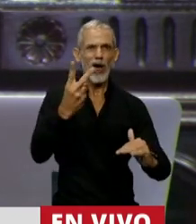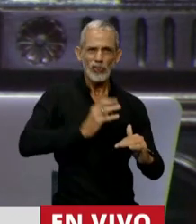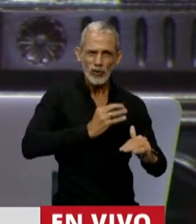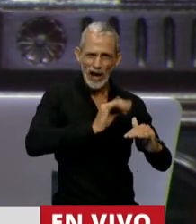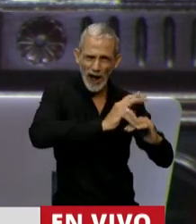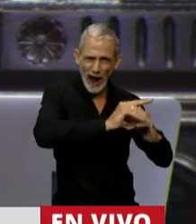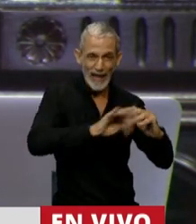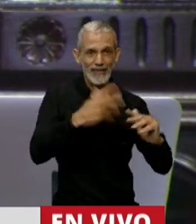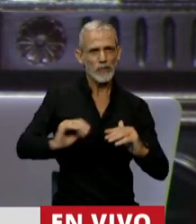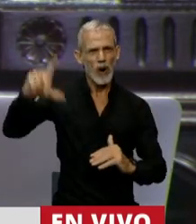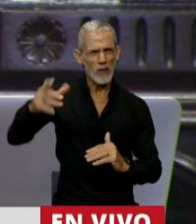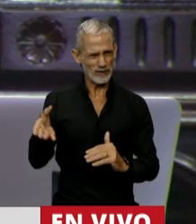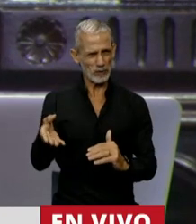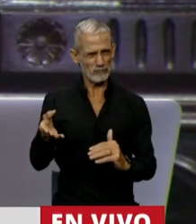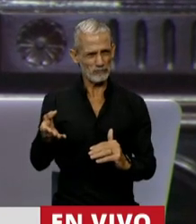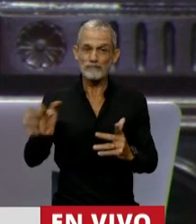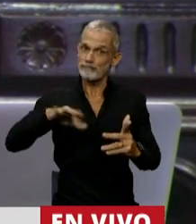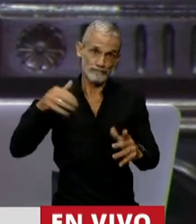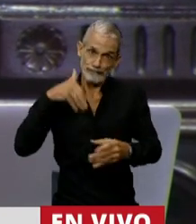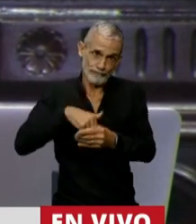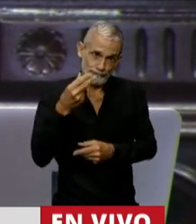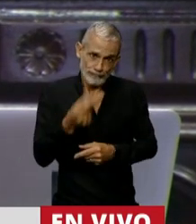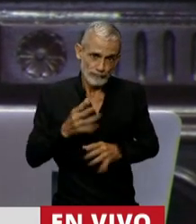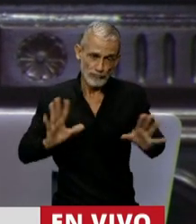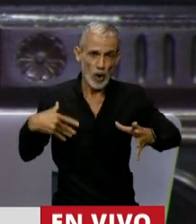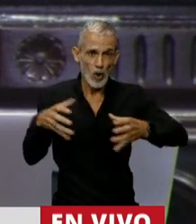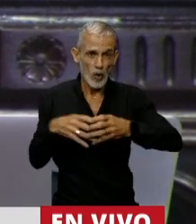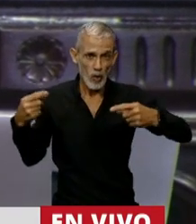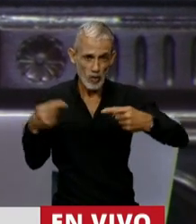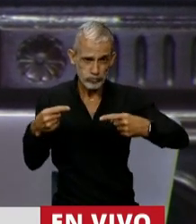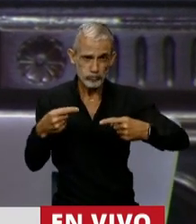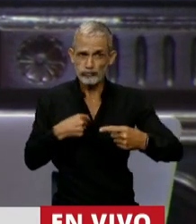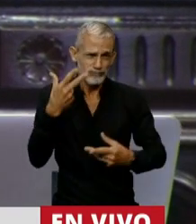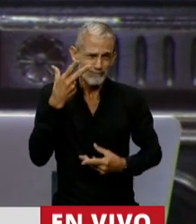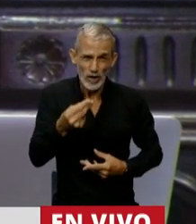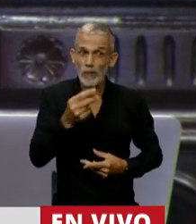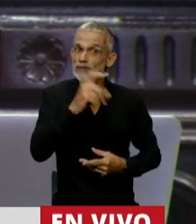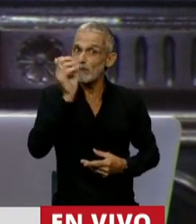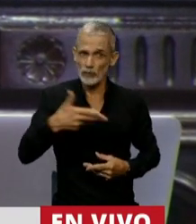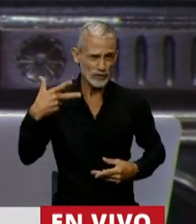2 años. Por eso, señor presidente, nuestra oposición total,